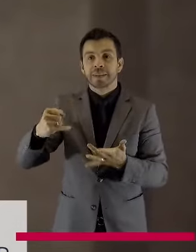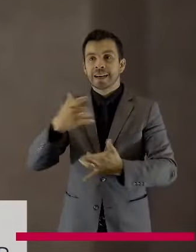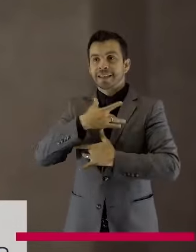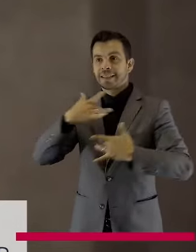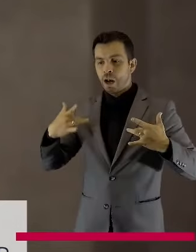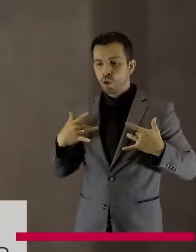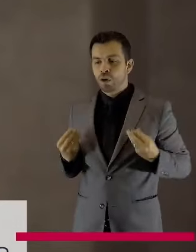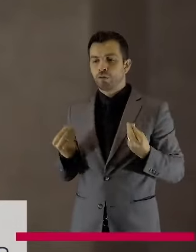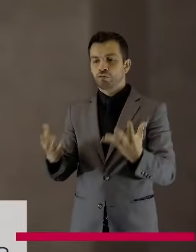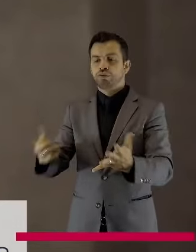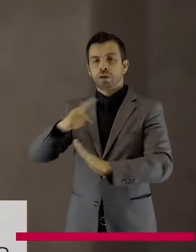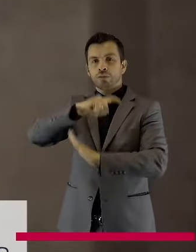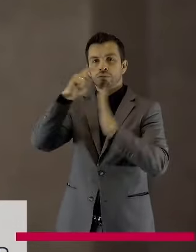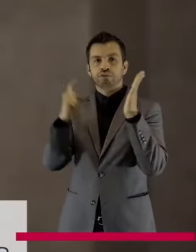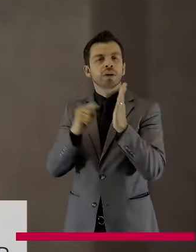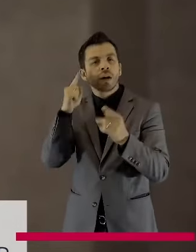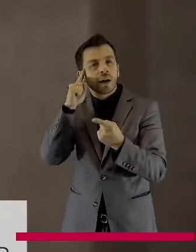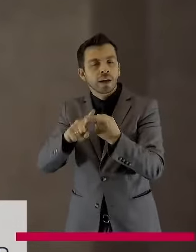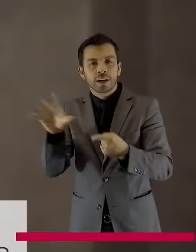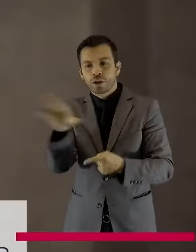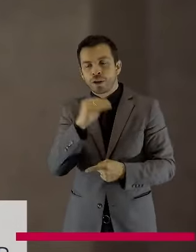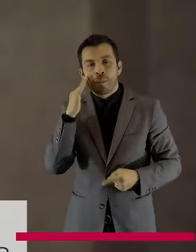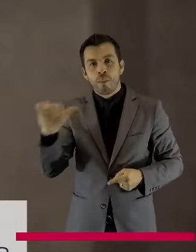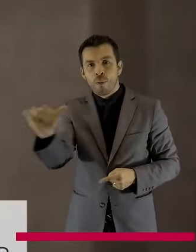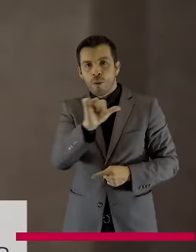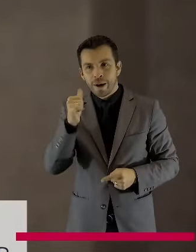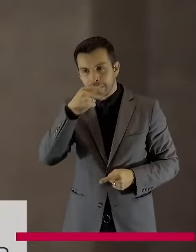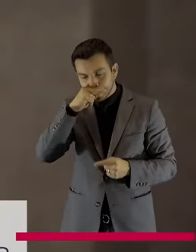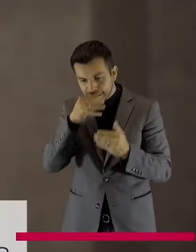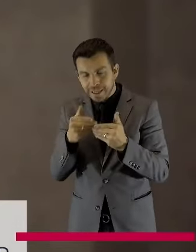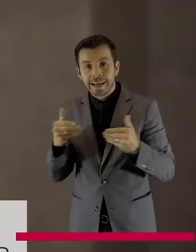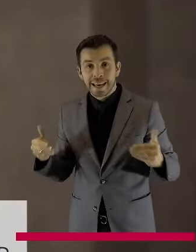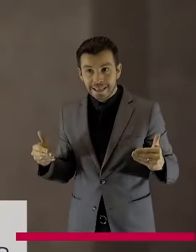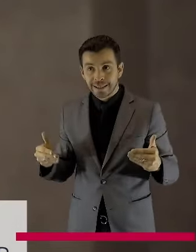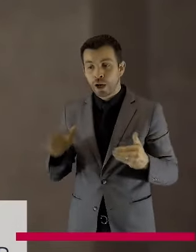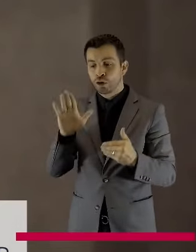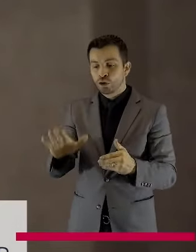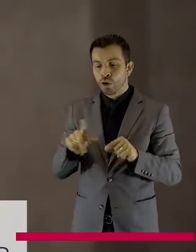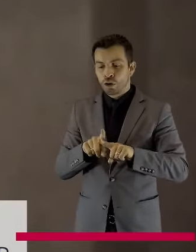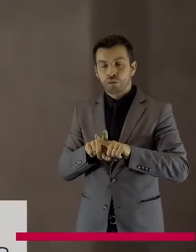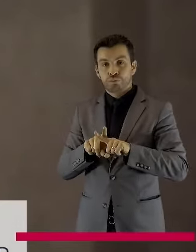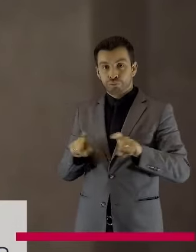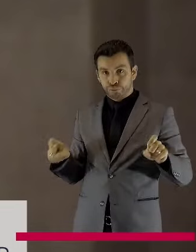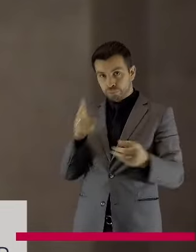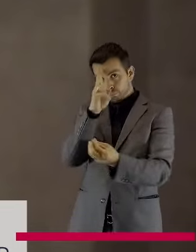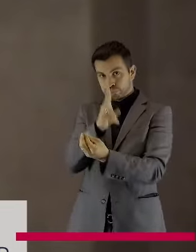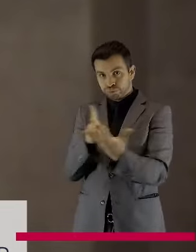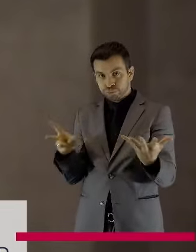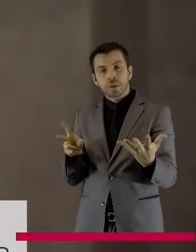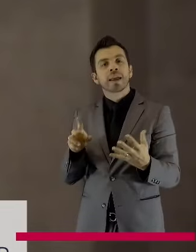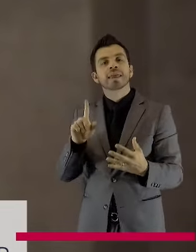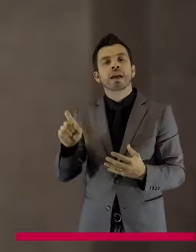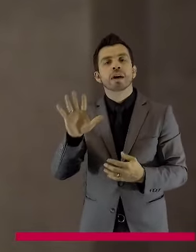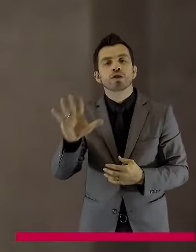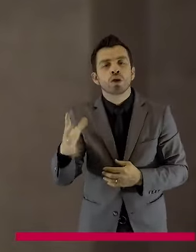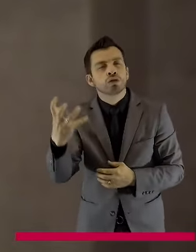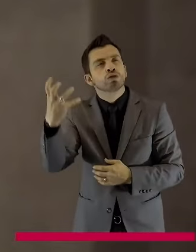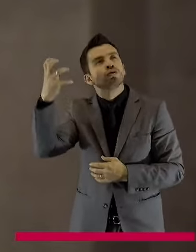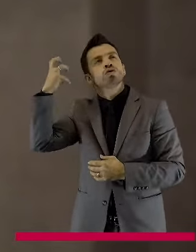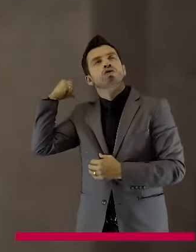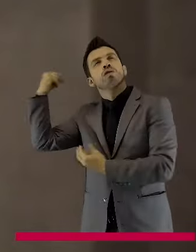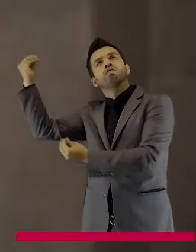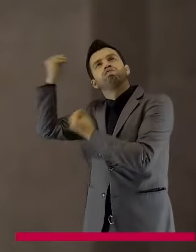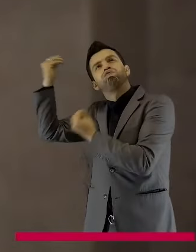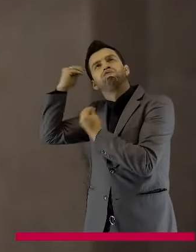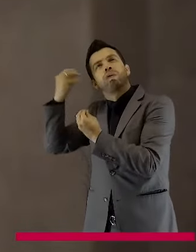las mujeres y niñas en sus diversidades, incluyendo las prácticas ancestrales y